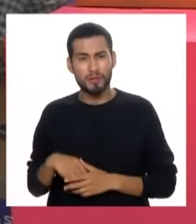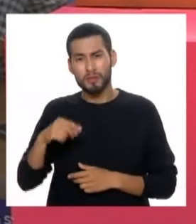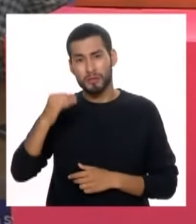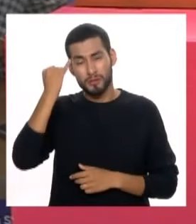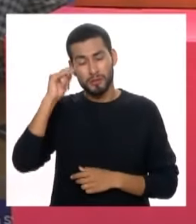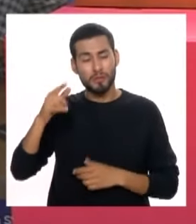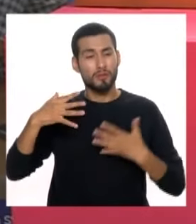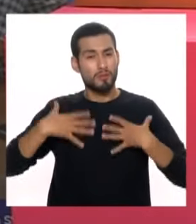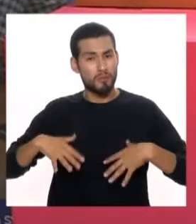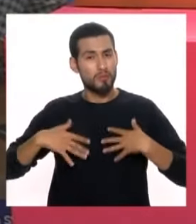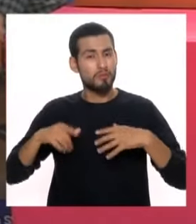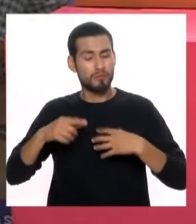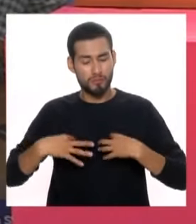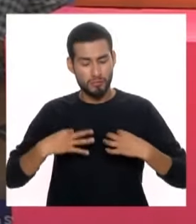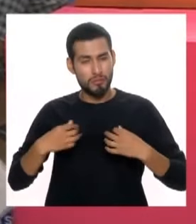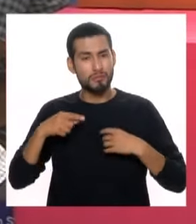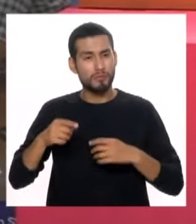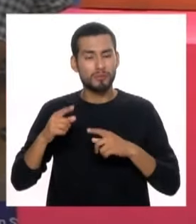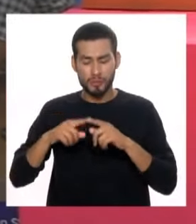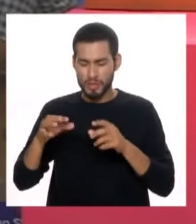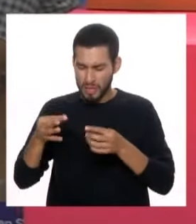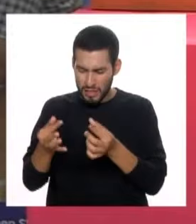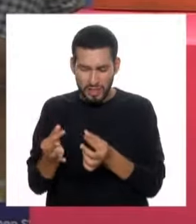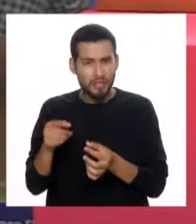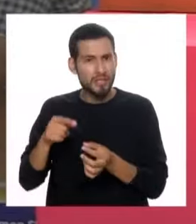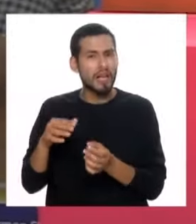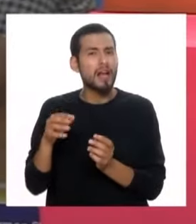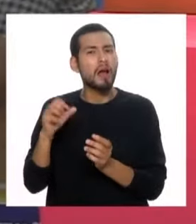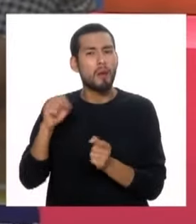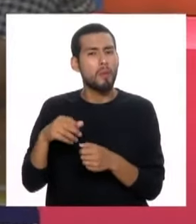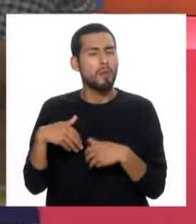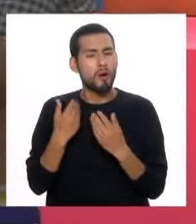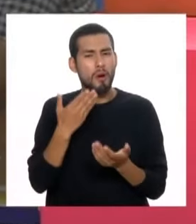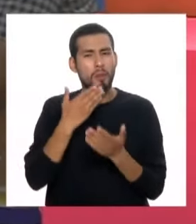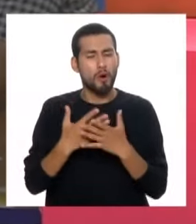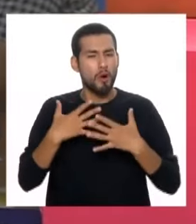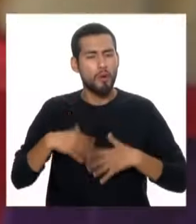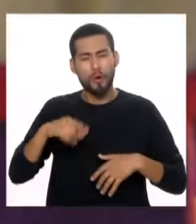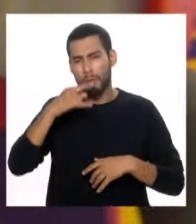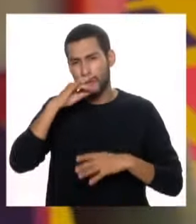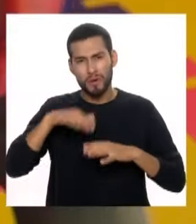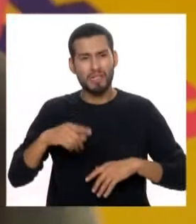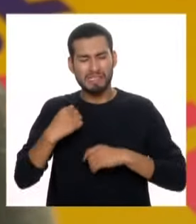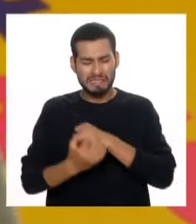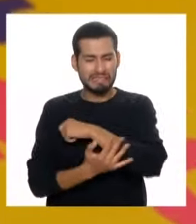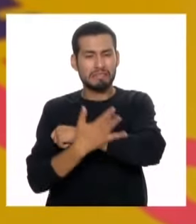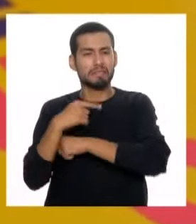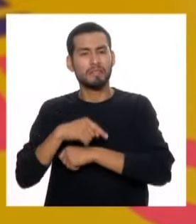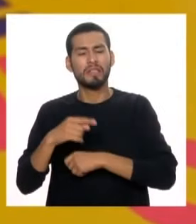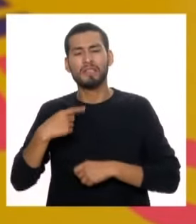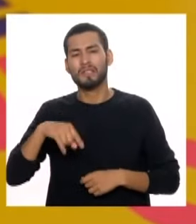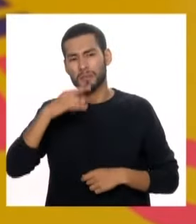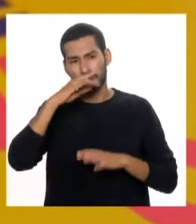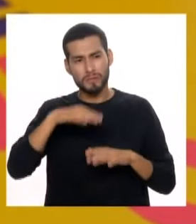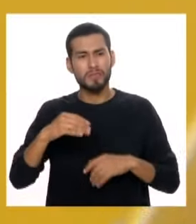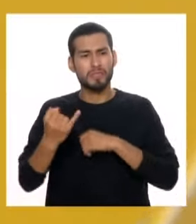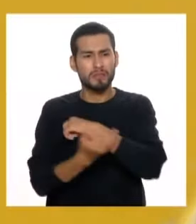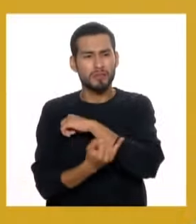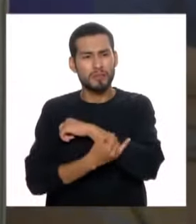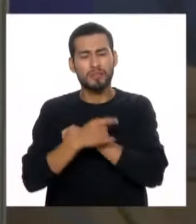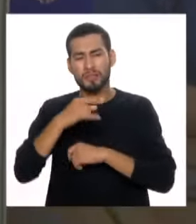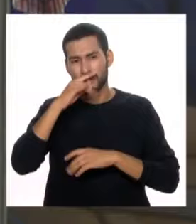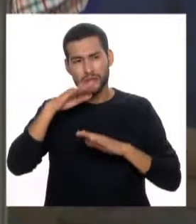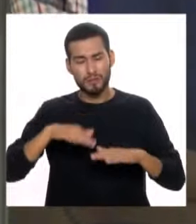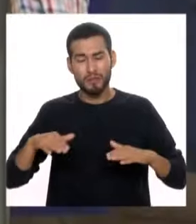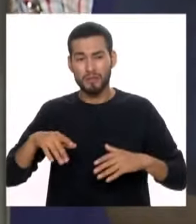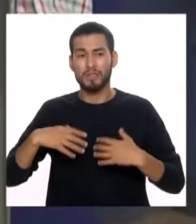de la carrera de moda, donde ellas investigan el tipo de tela para poder desarrollar una pijama para niños con quemaduras, para niños del Instituto Nacional del Niño, de